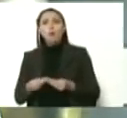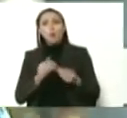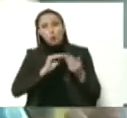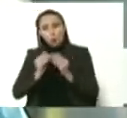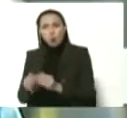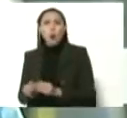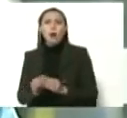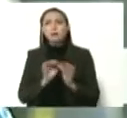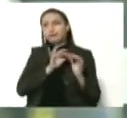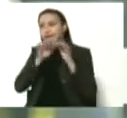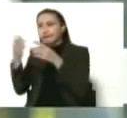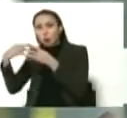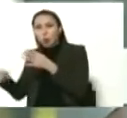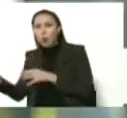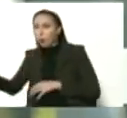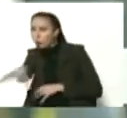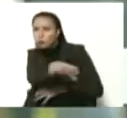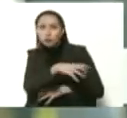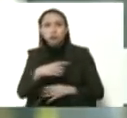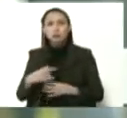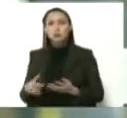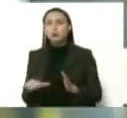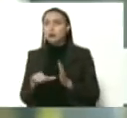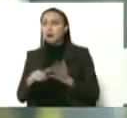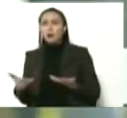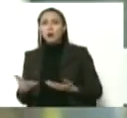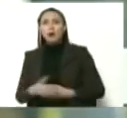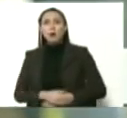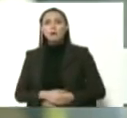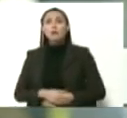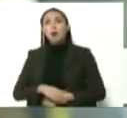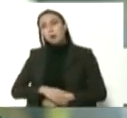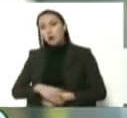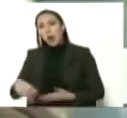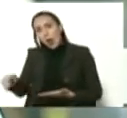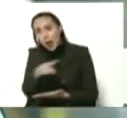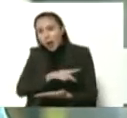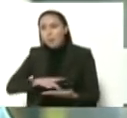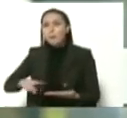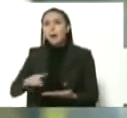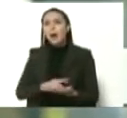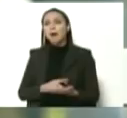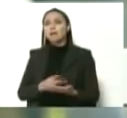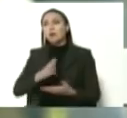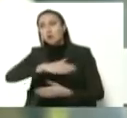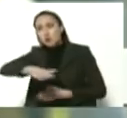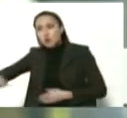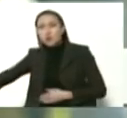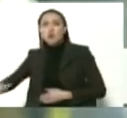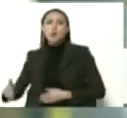hacia los sitios que normalmente lo hemos hecho en otros años, como son nuestras plazas o la cinta costera, que